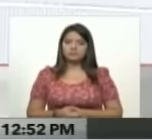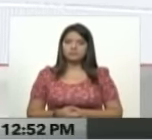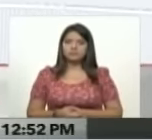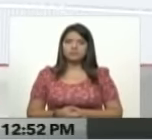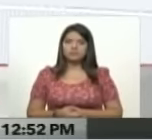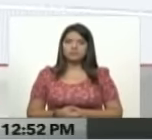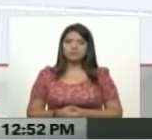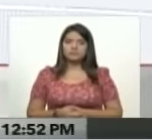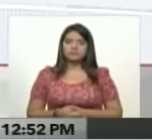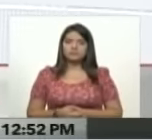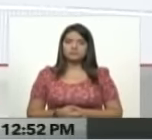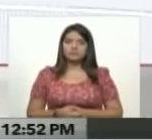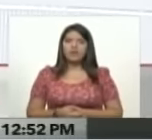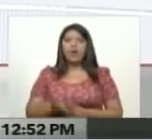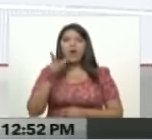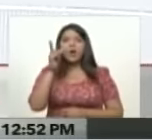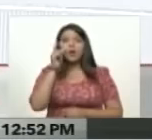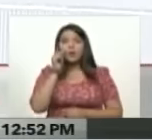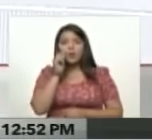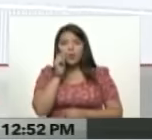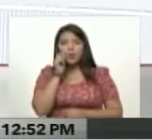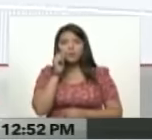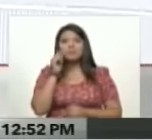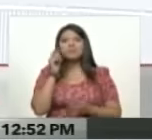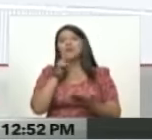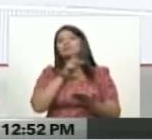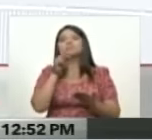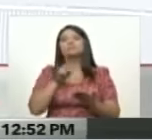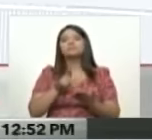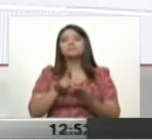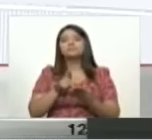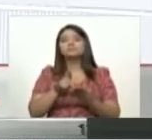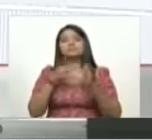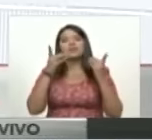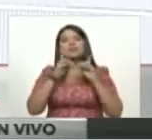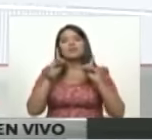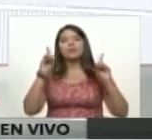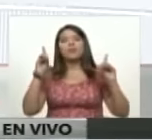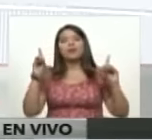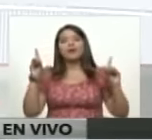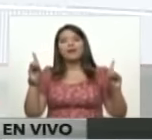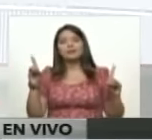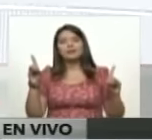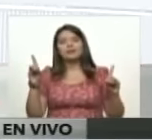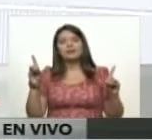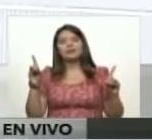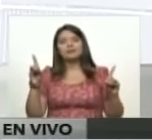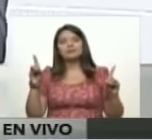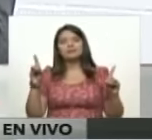por el llamado padre de la democracia representativa, Rómulo Betancourt.